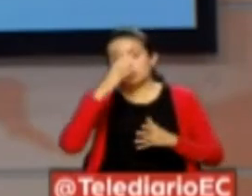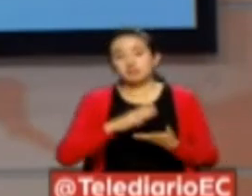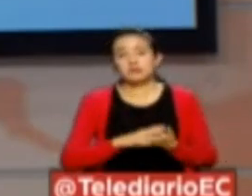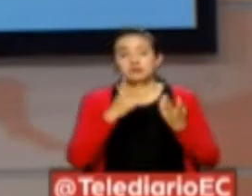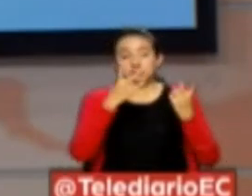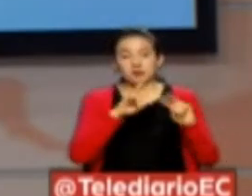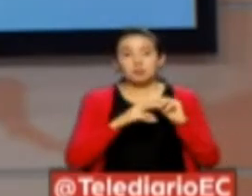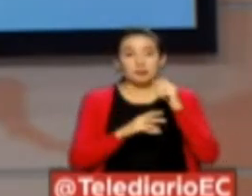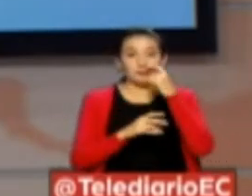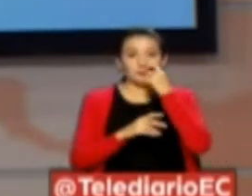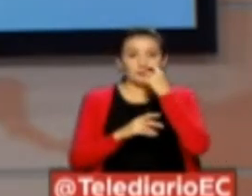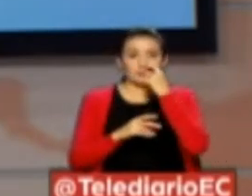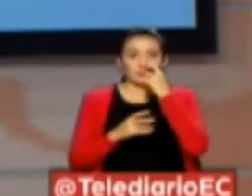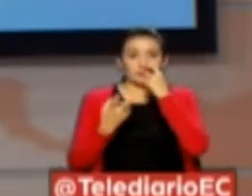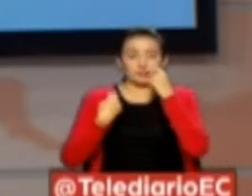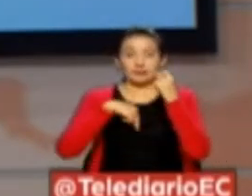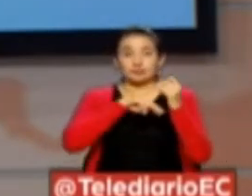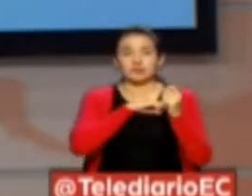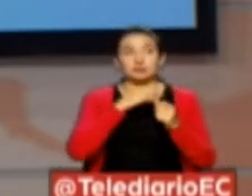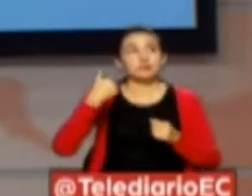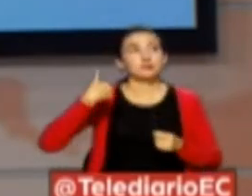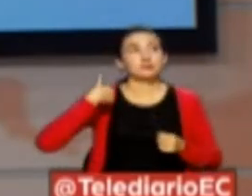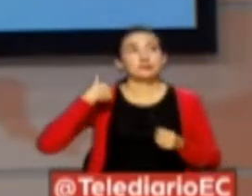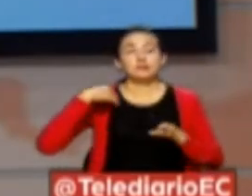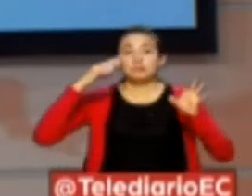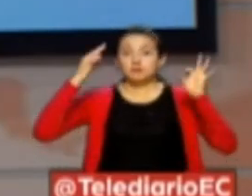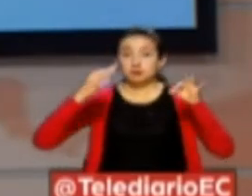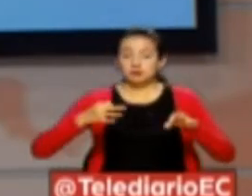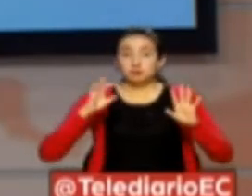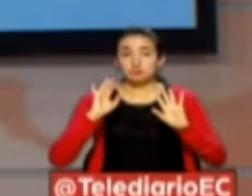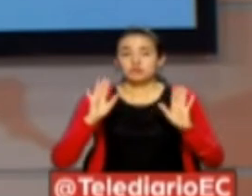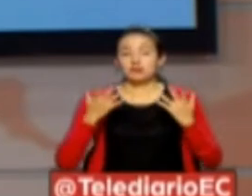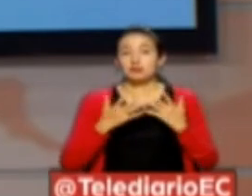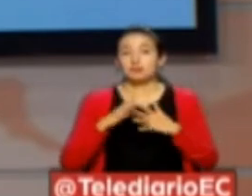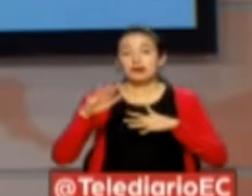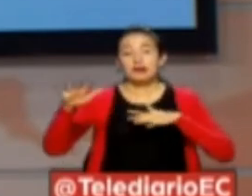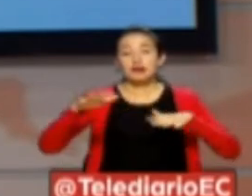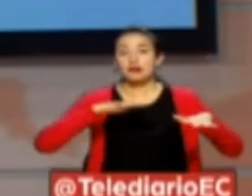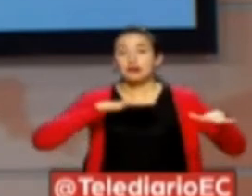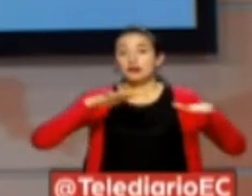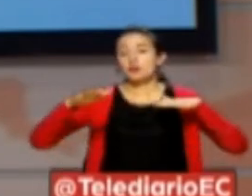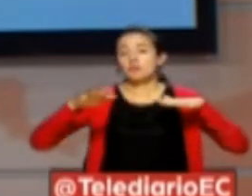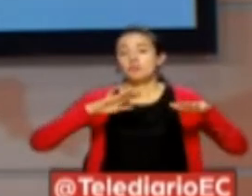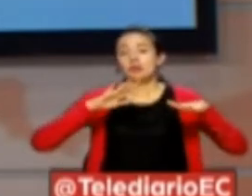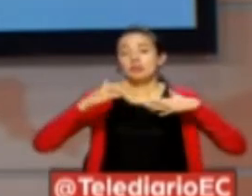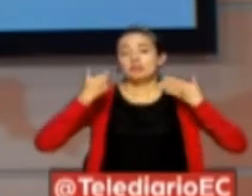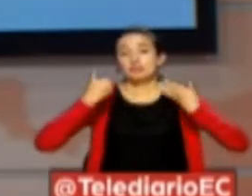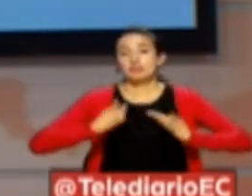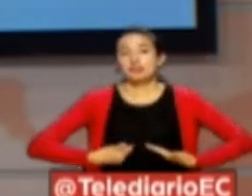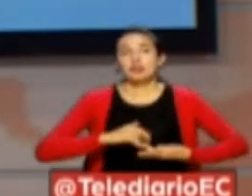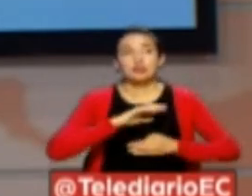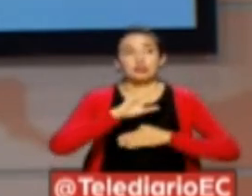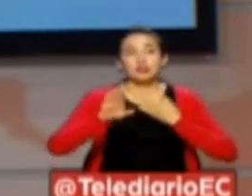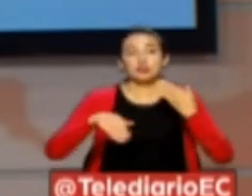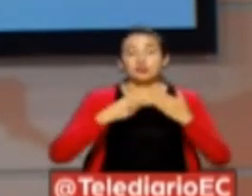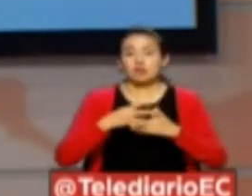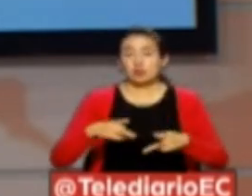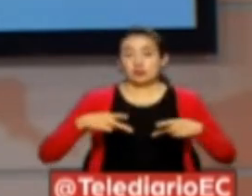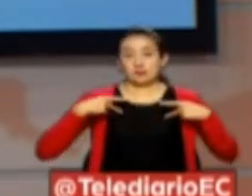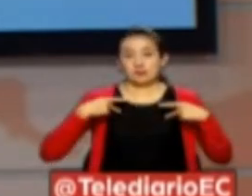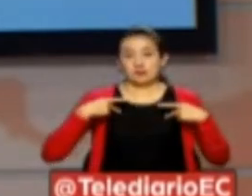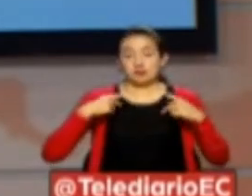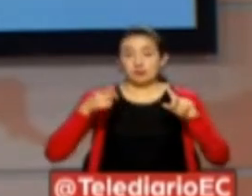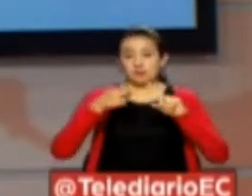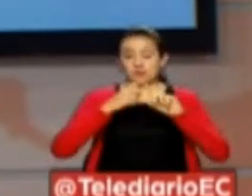nosotros tenemos justamente lo que el presidente plantea no la actividad física durante toda una vida desde madres embarazadas